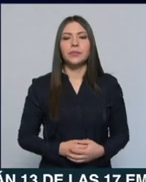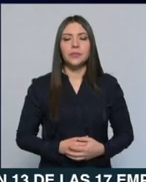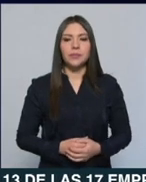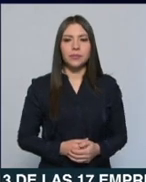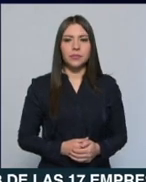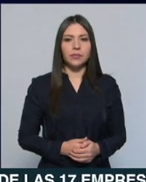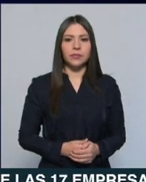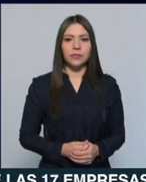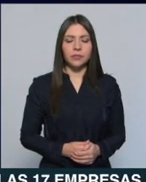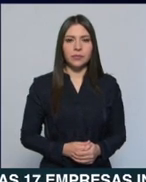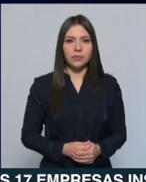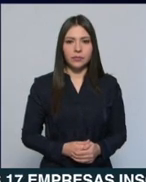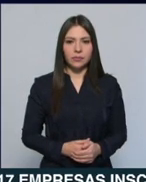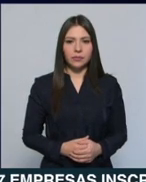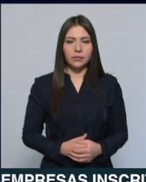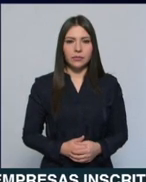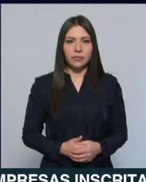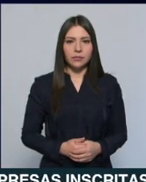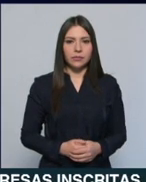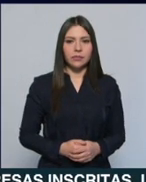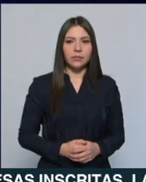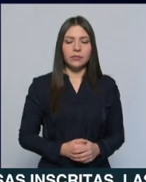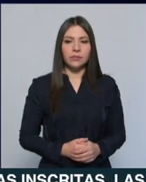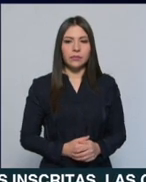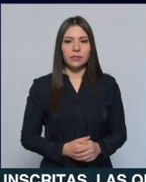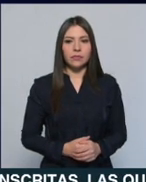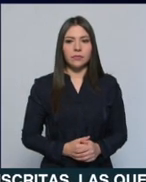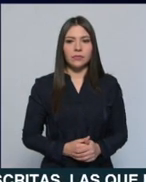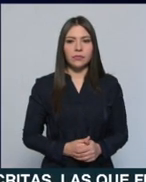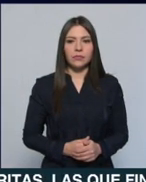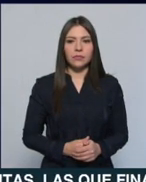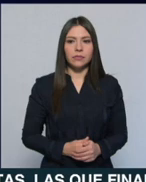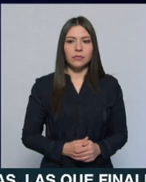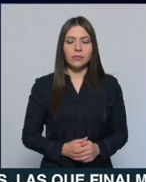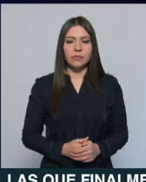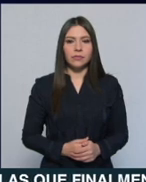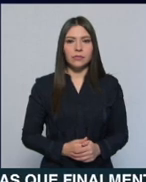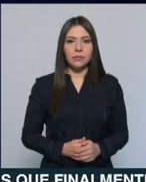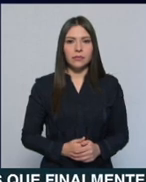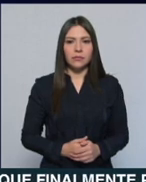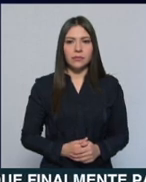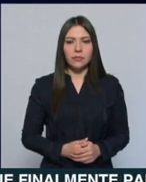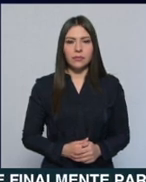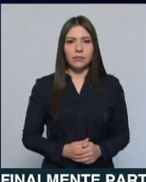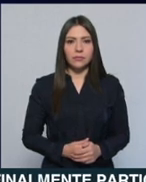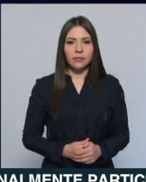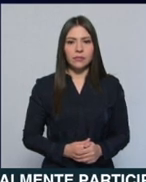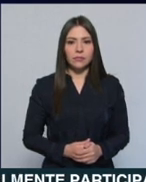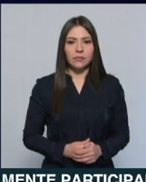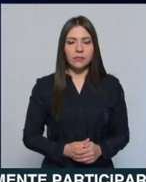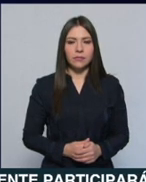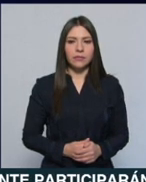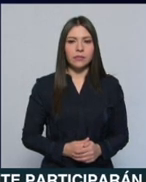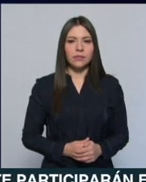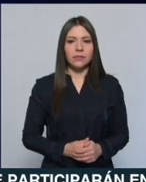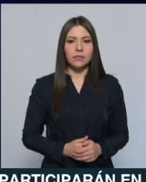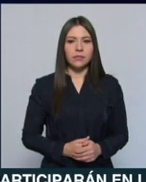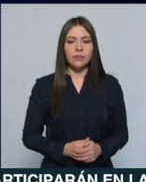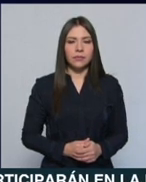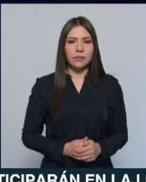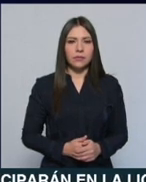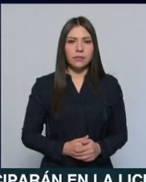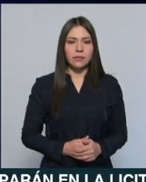Yo te digo cómo manejas, porque hay un chingo de recursos que se tienen que bajar, güey, sin pedos, limpiecitos, güey, sin broncas. Aparte de eso, yo te